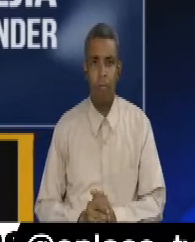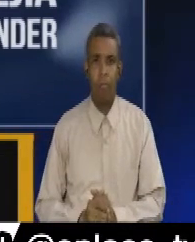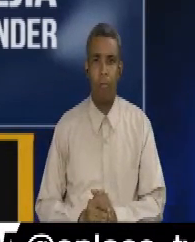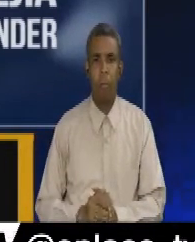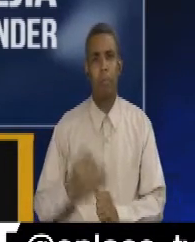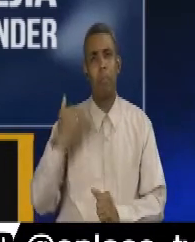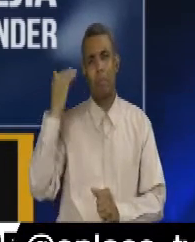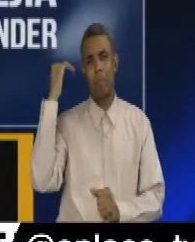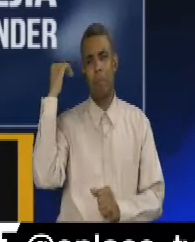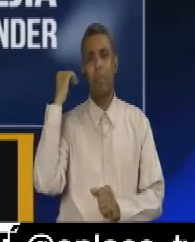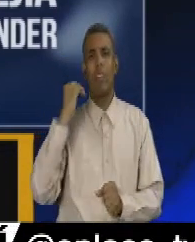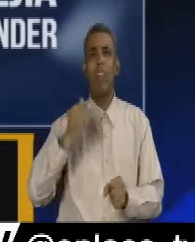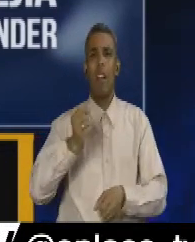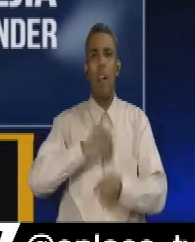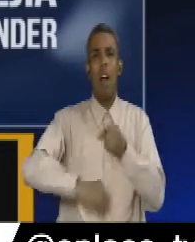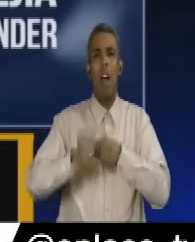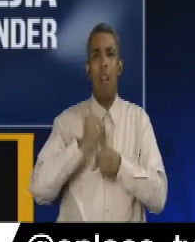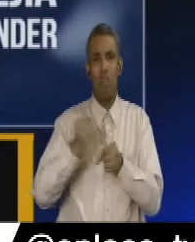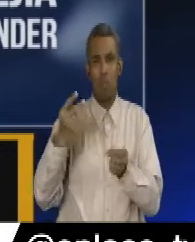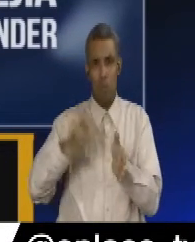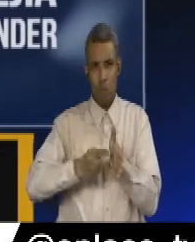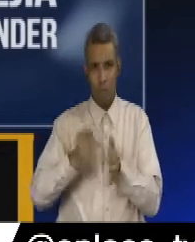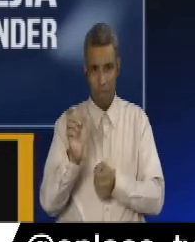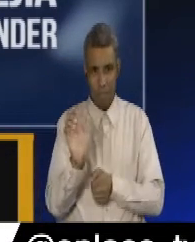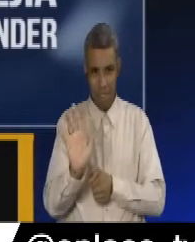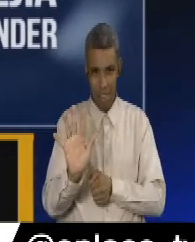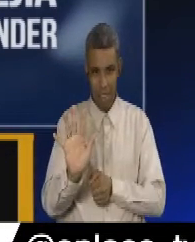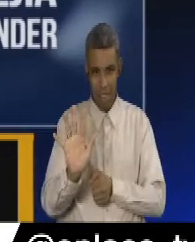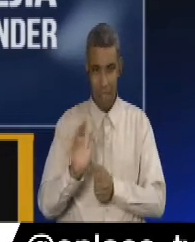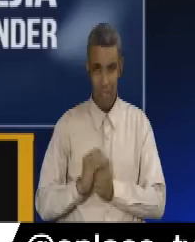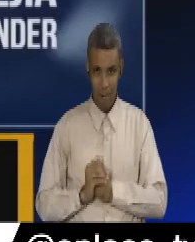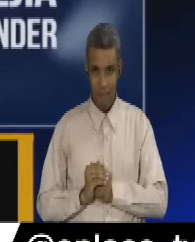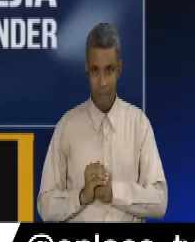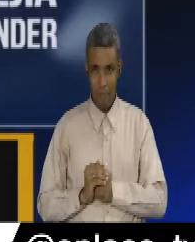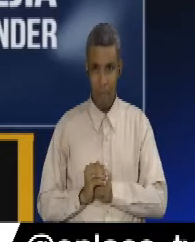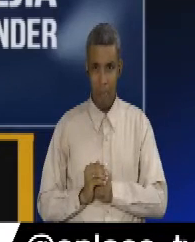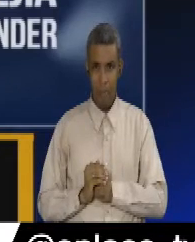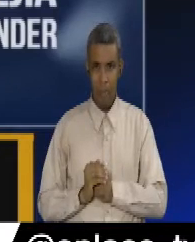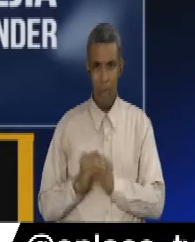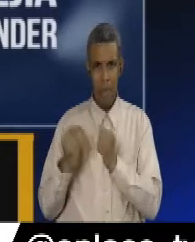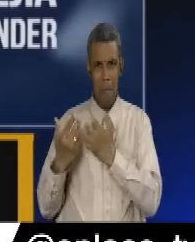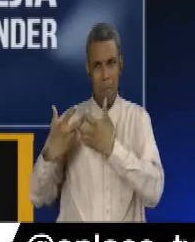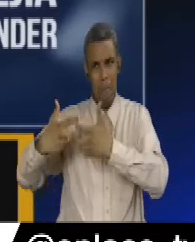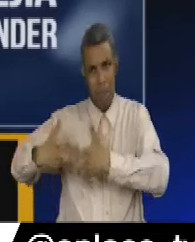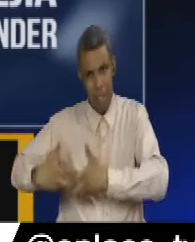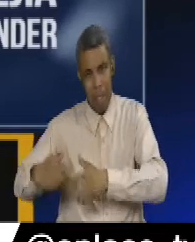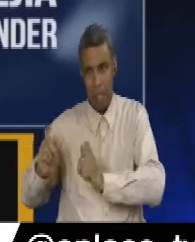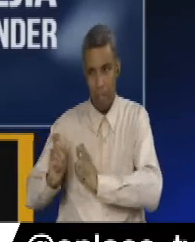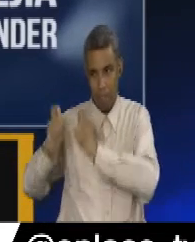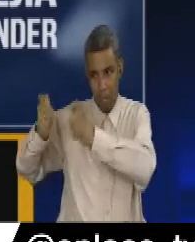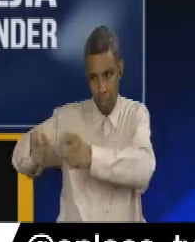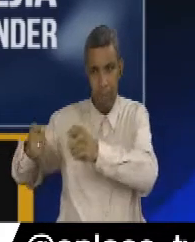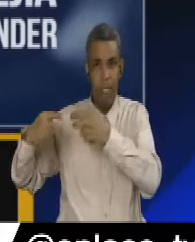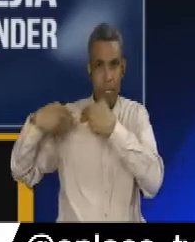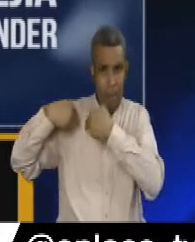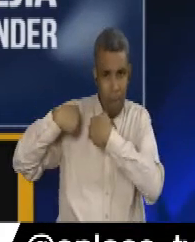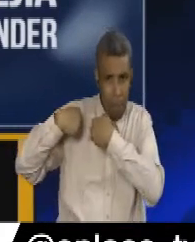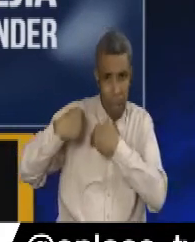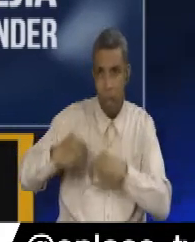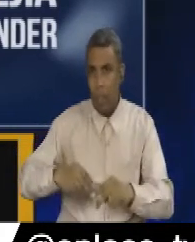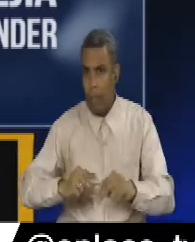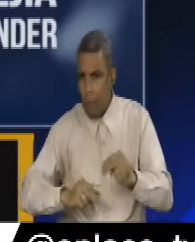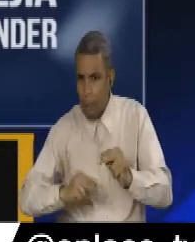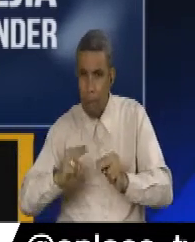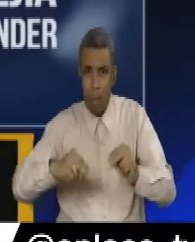2015, con una firma contratista que venía incumpliendo, que tuvo unas sanciones por